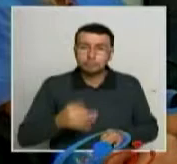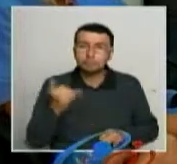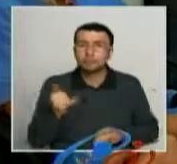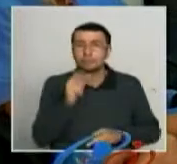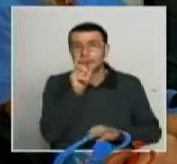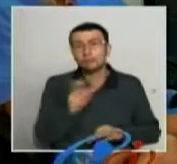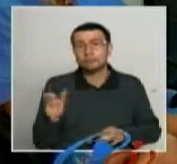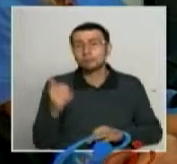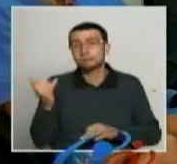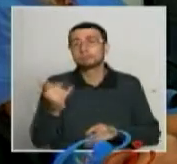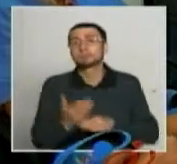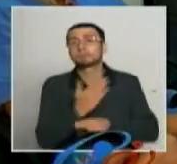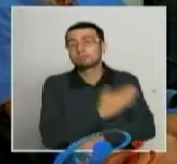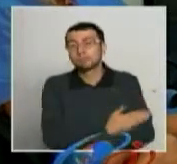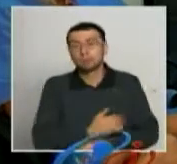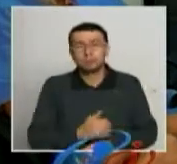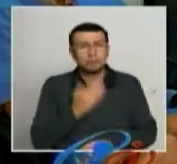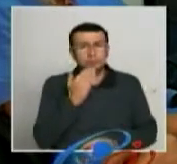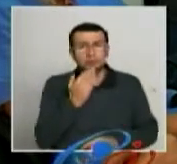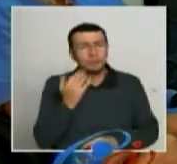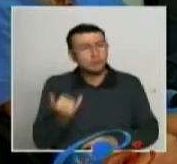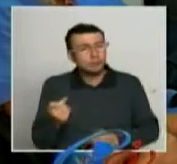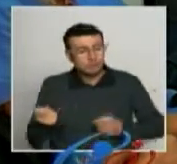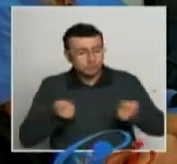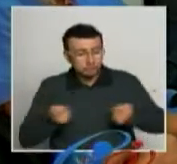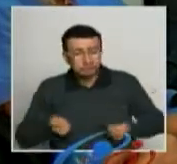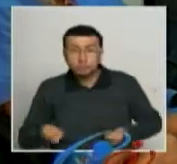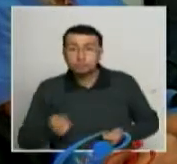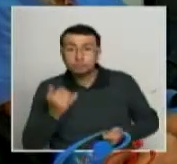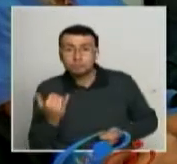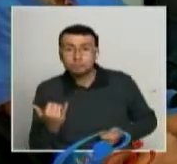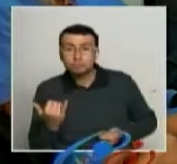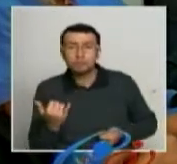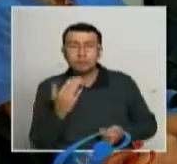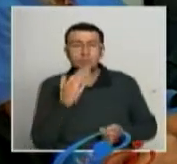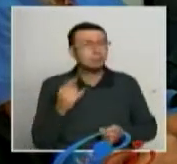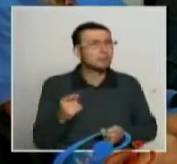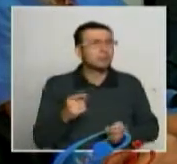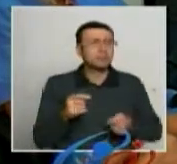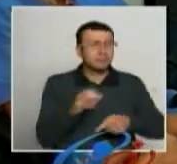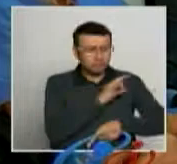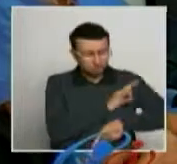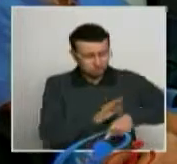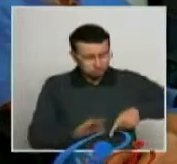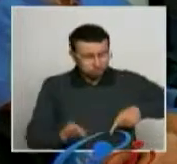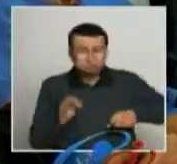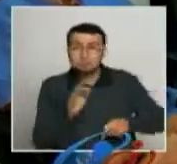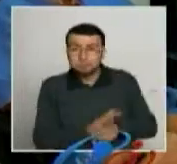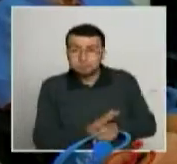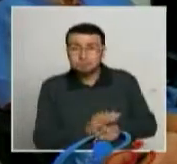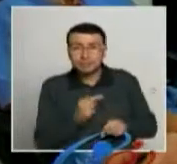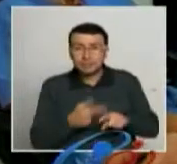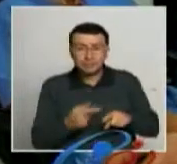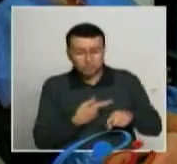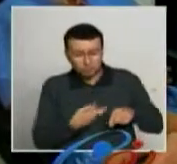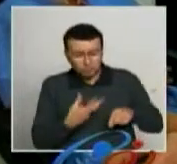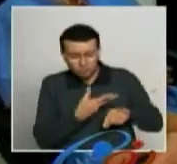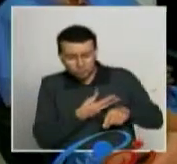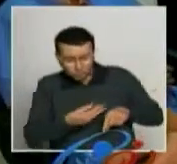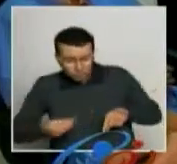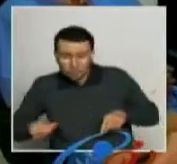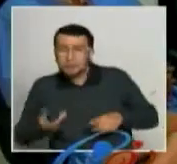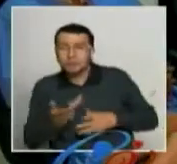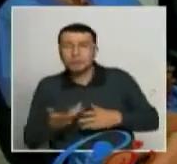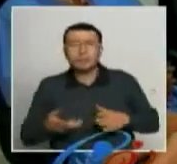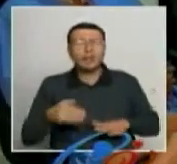pacientes. Porque como está tan difundido el método de la escleroterapia, la escleroespuma, y generalmente uno ve